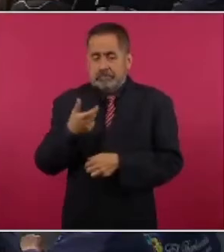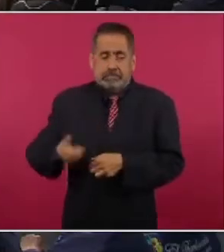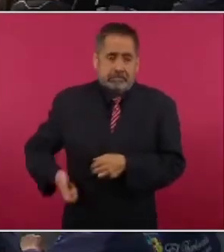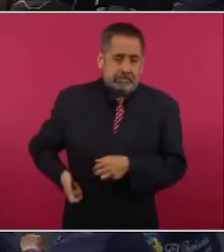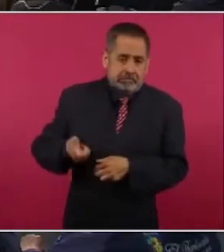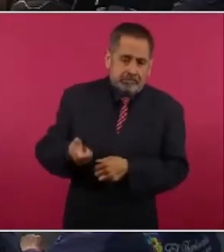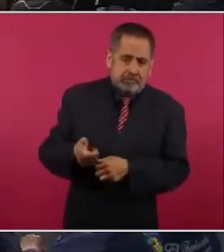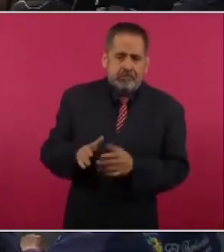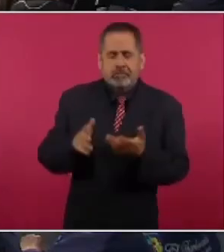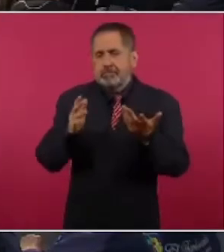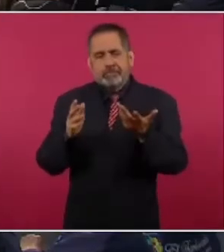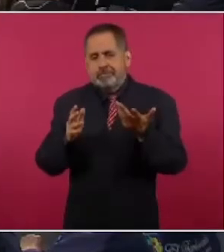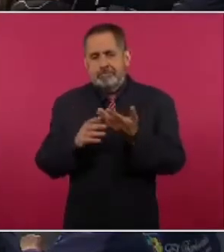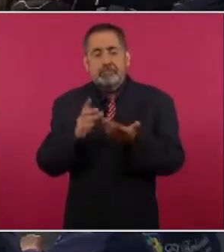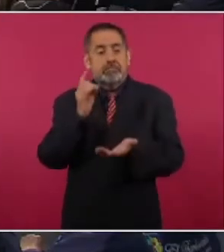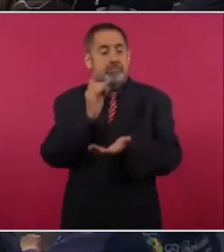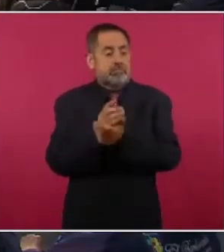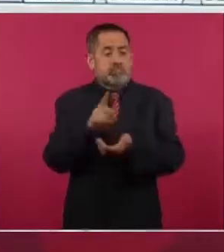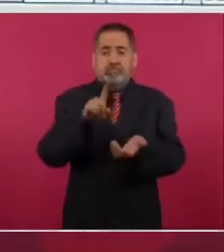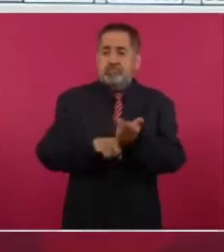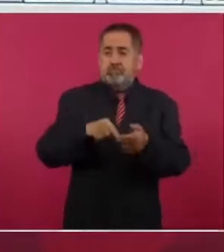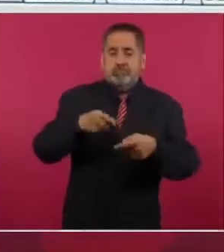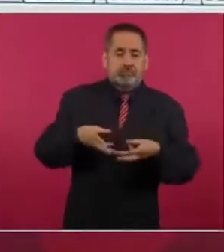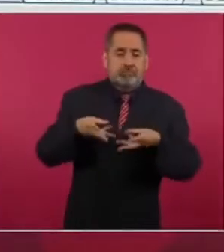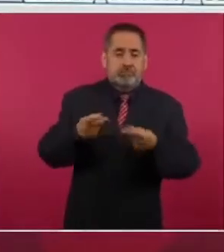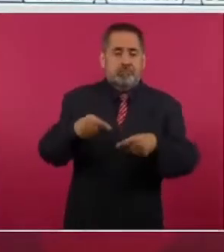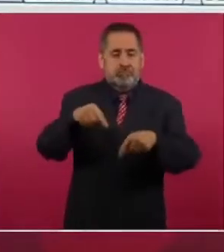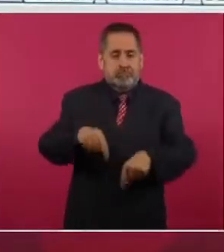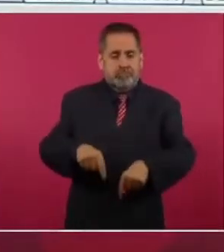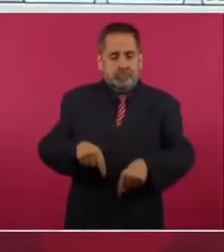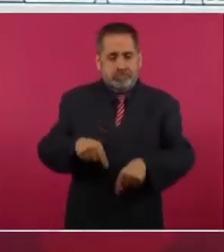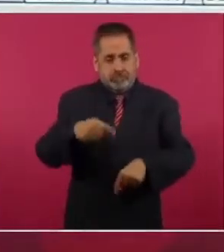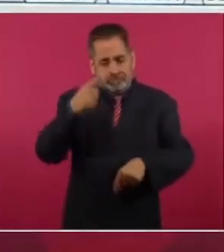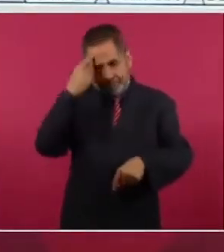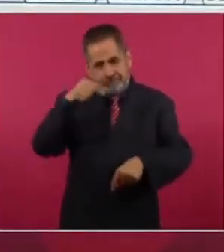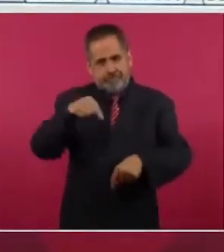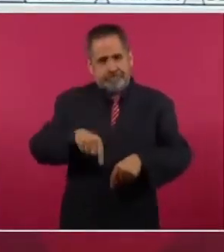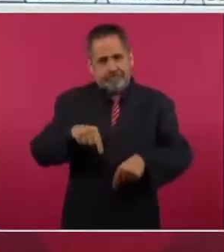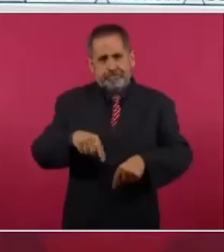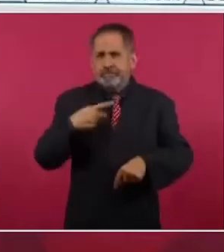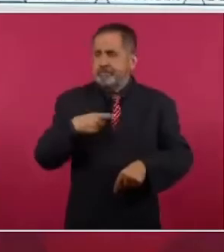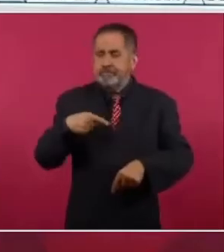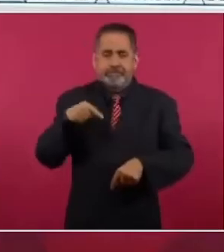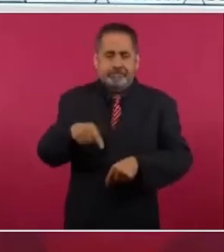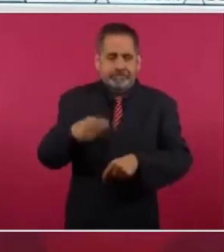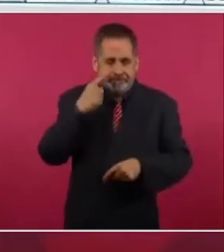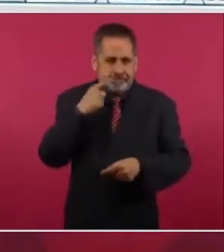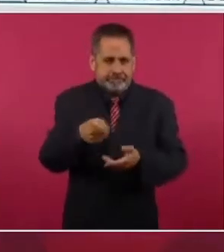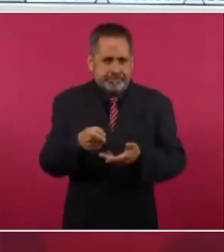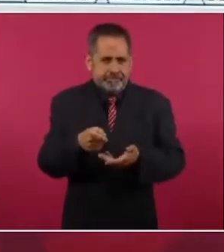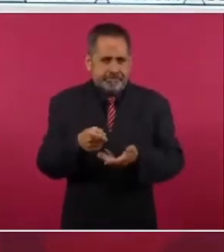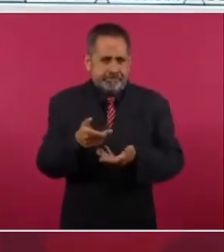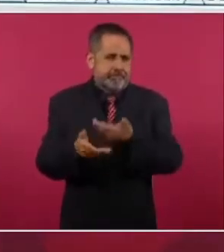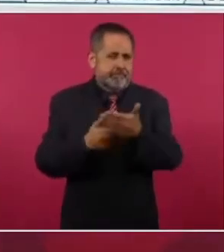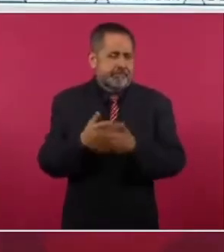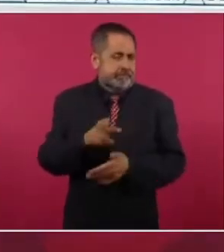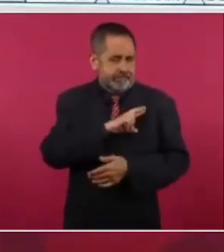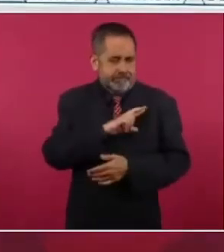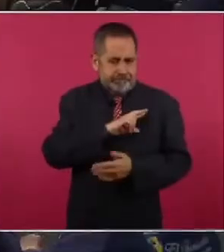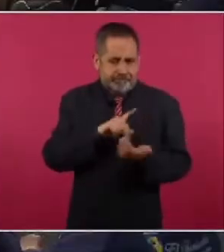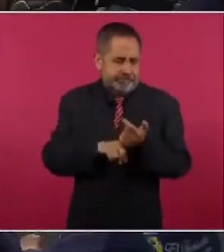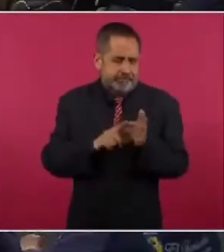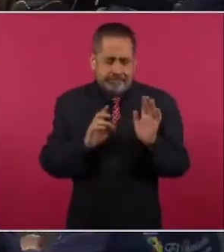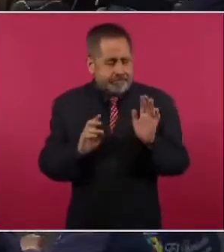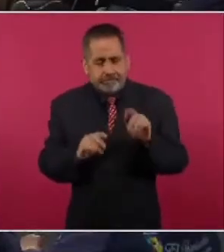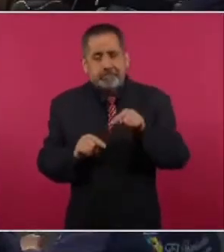veces se piensa que el gasto de bolsillo es solo lo que se erogó por parte de una persona para un servicio privado de